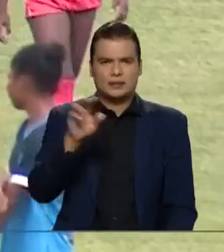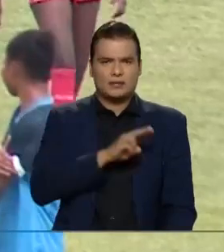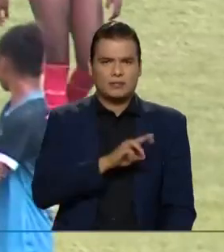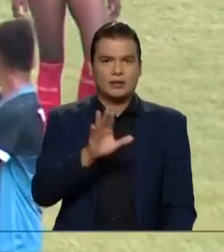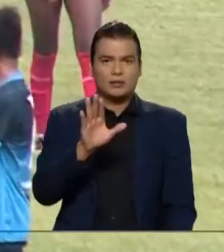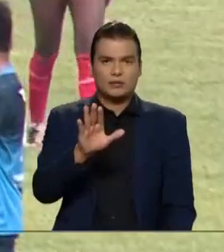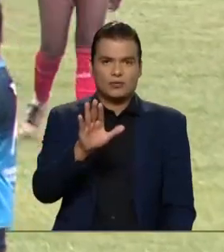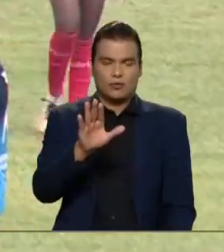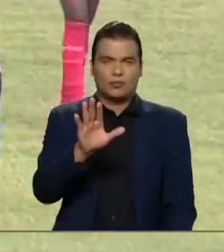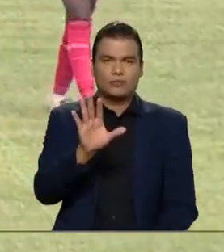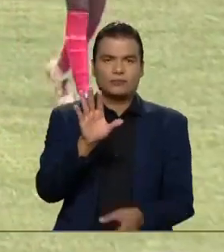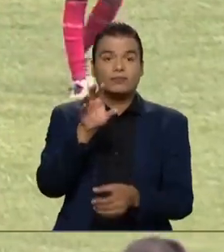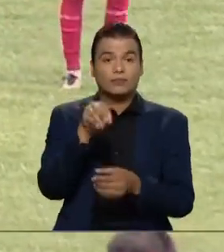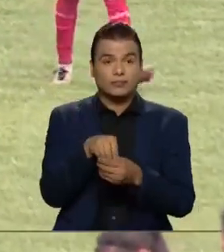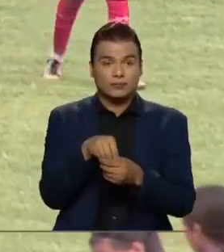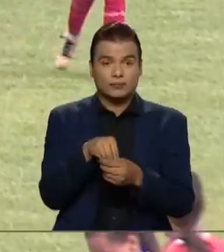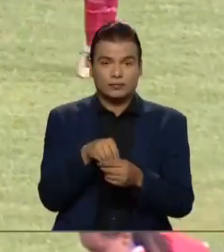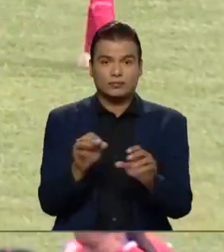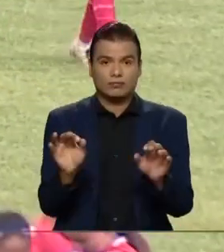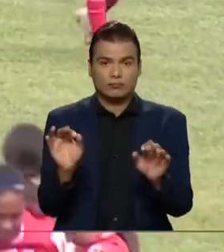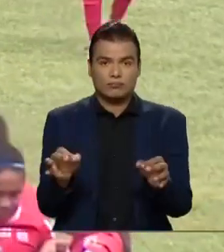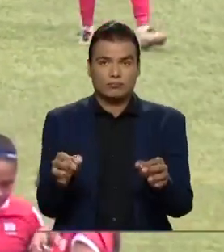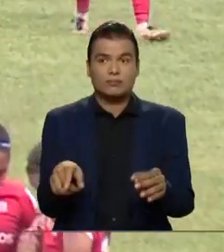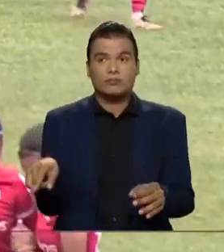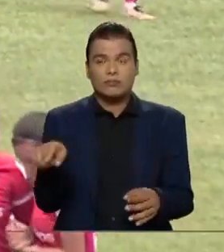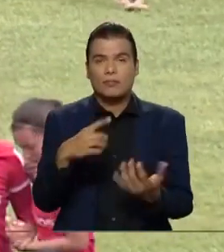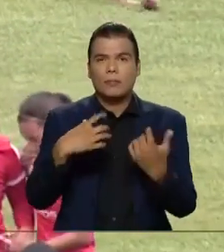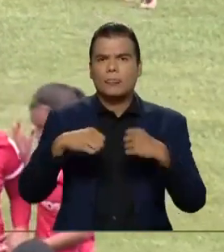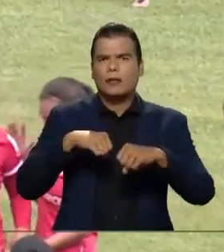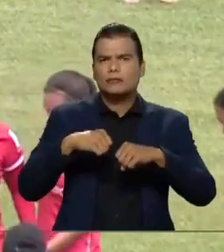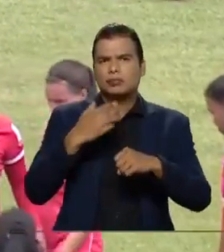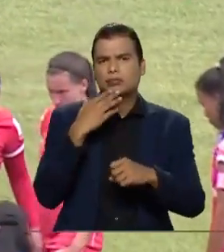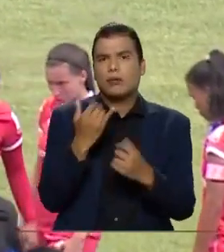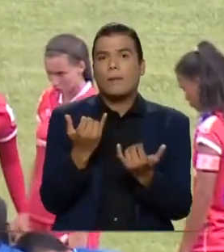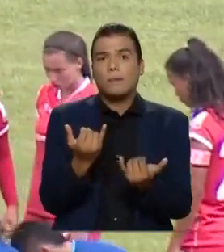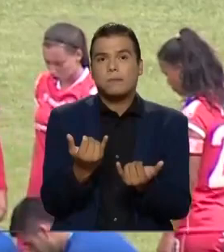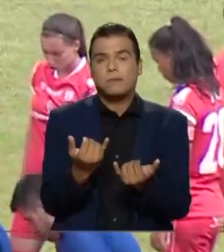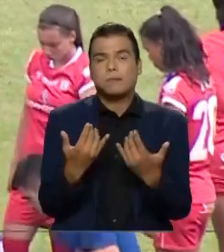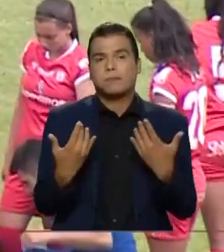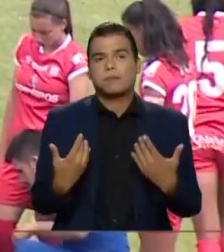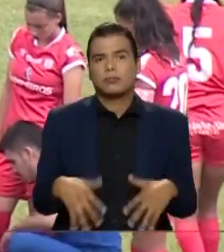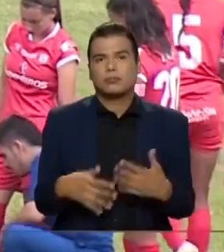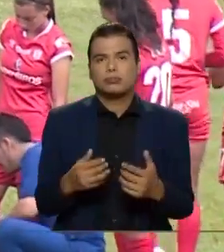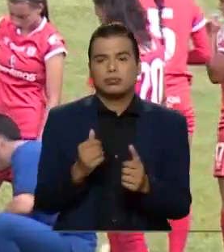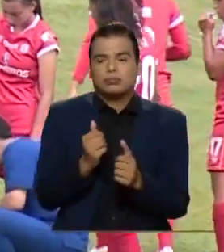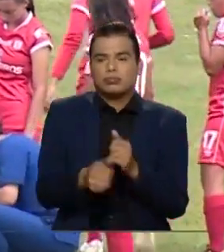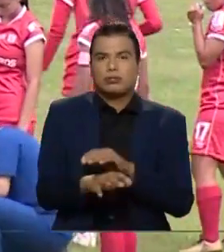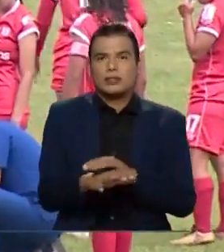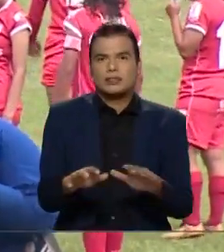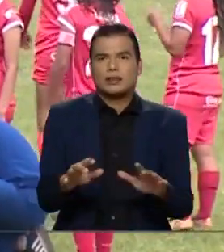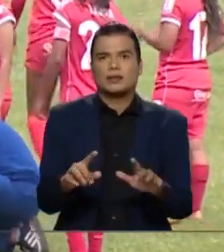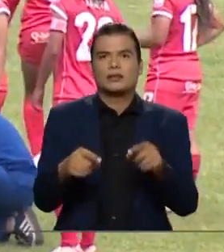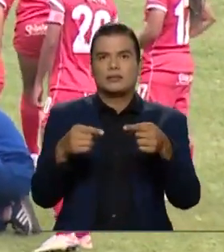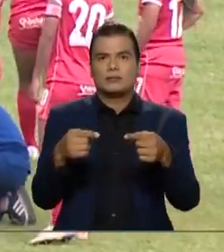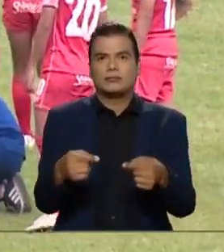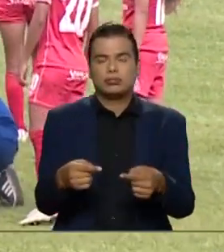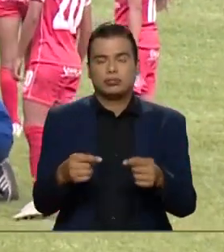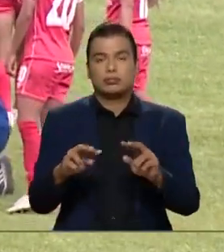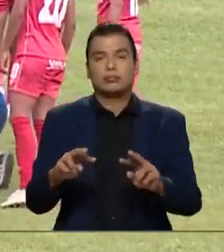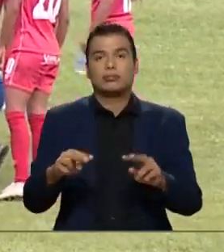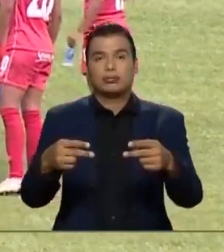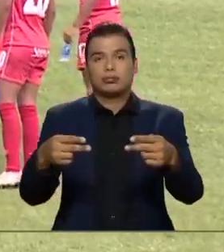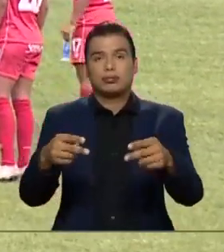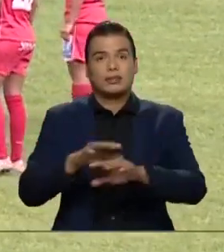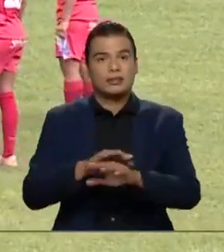Valle Oro Puro y pues que también están teniendo una gran representación, histórico el paso a la semifinal y pues nada que decir también